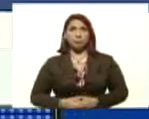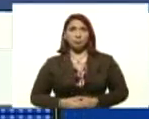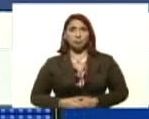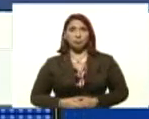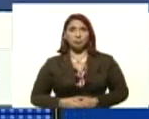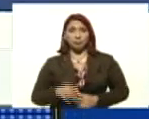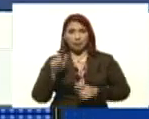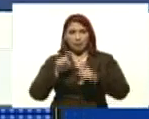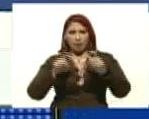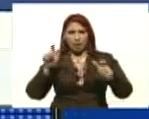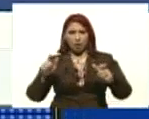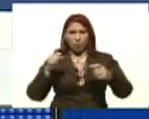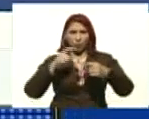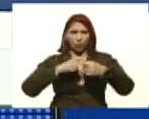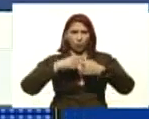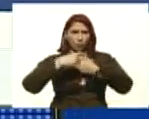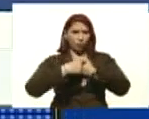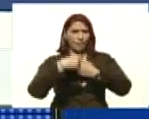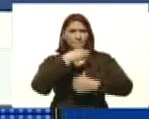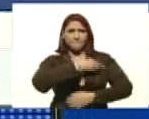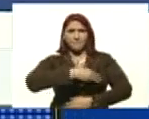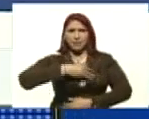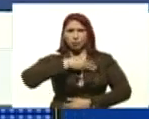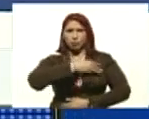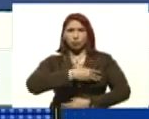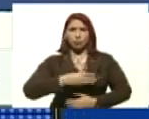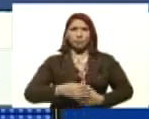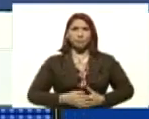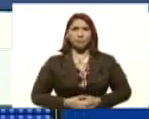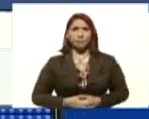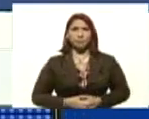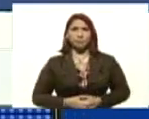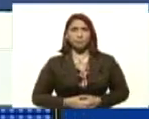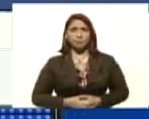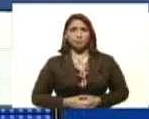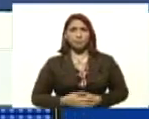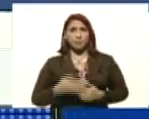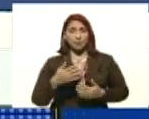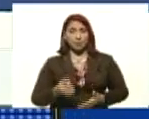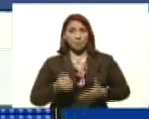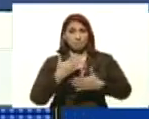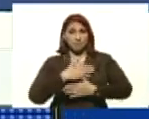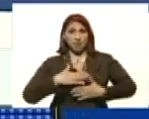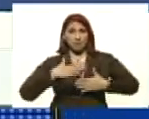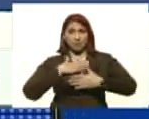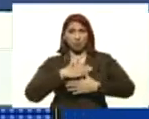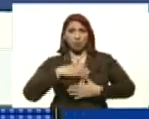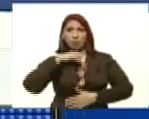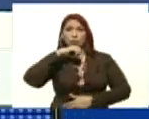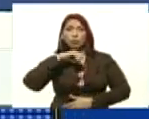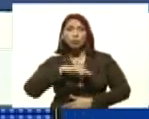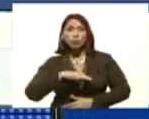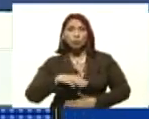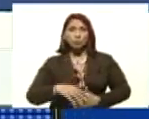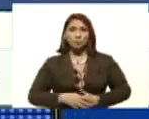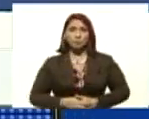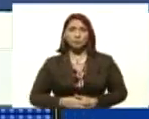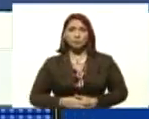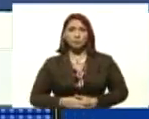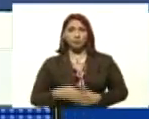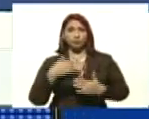las personas que conforman la misión, los beneficiarios históricos y